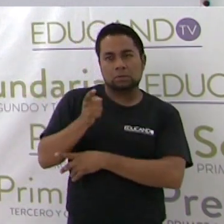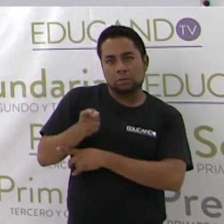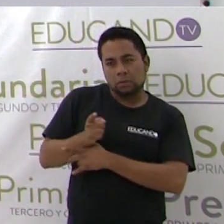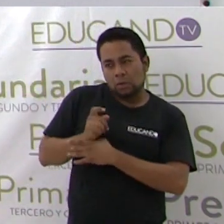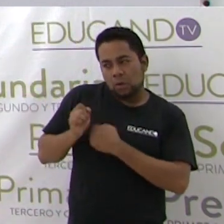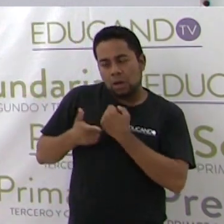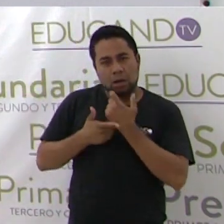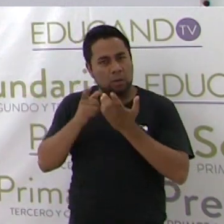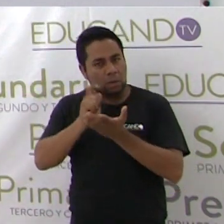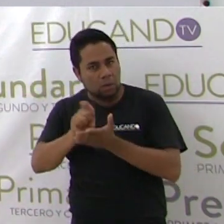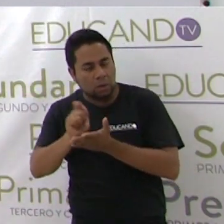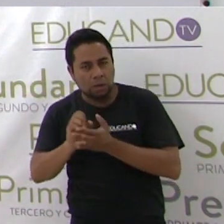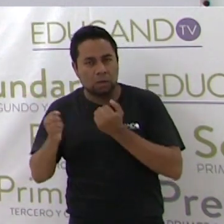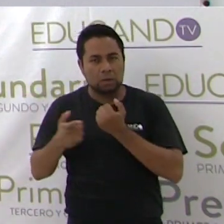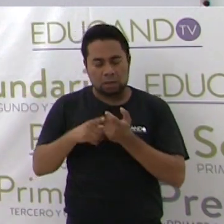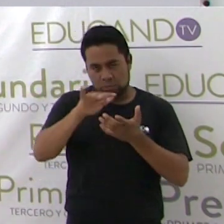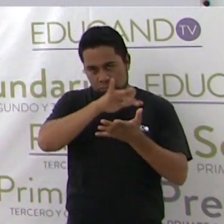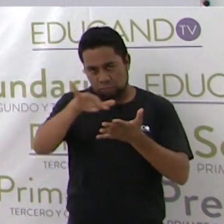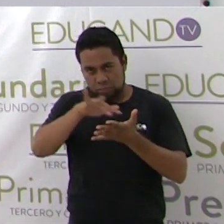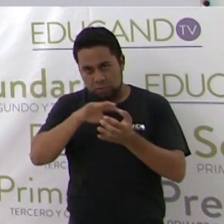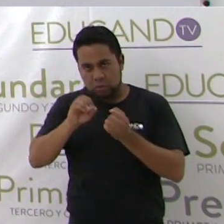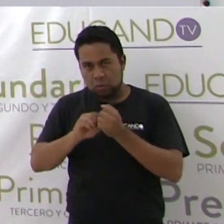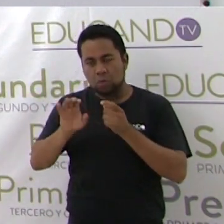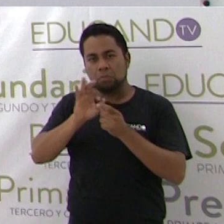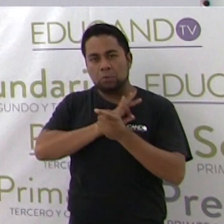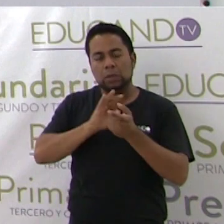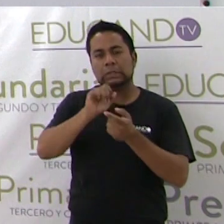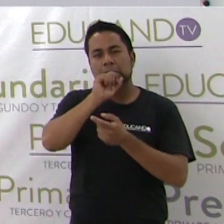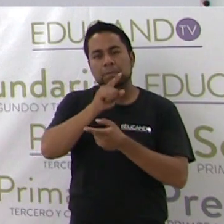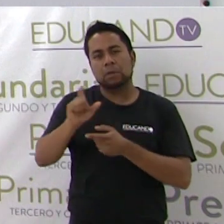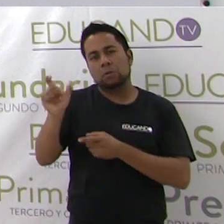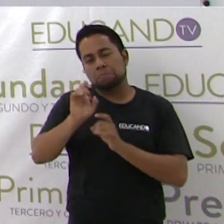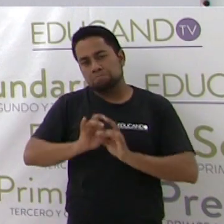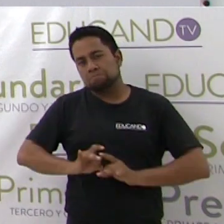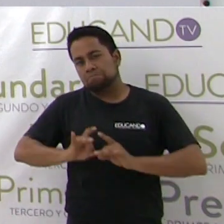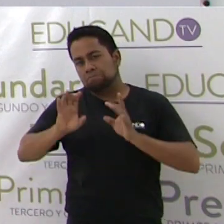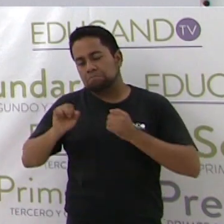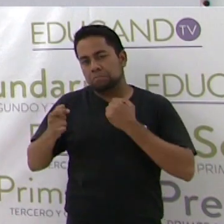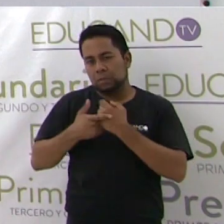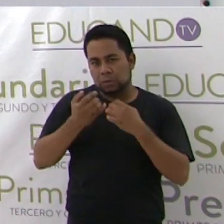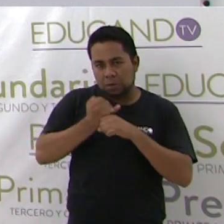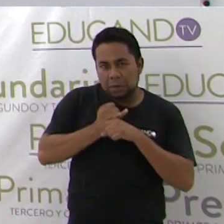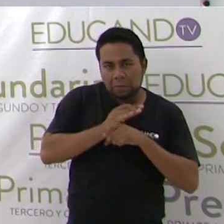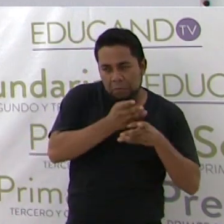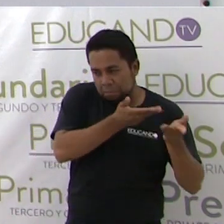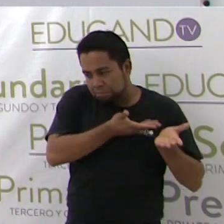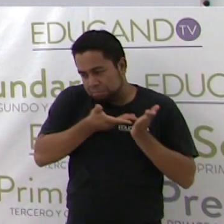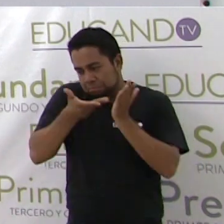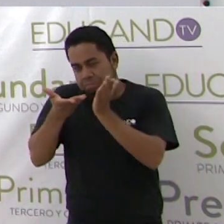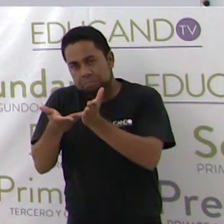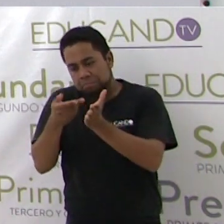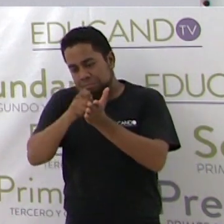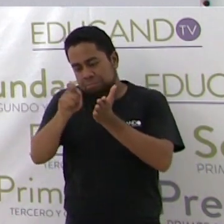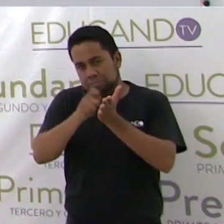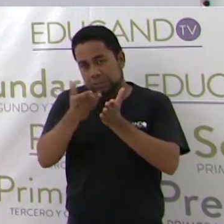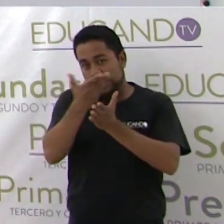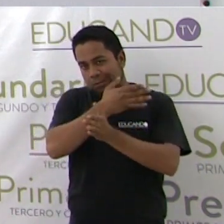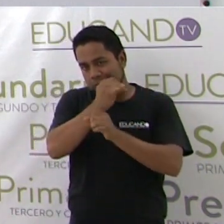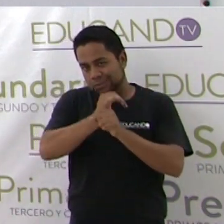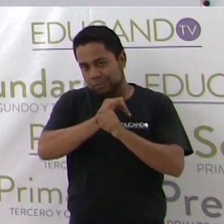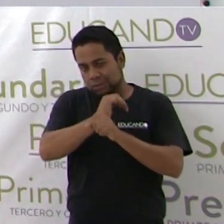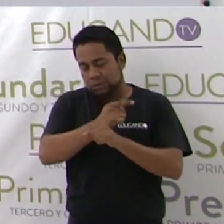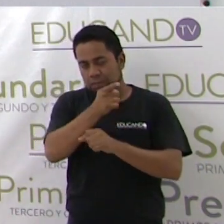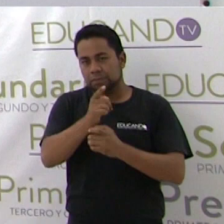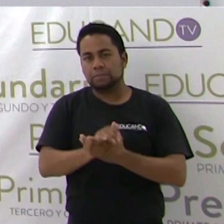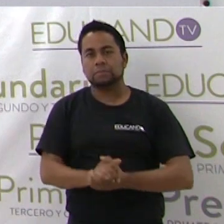poder escribir algunos textos o compartir en un momento dado alguna información que queramos o que hayamos investigado.